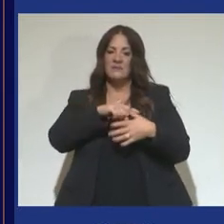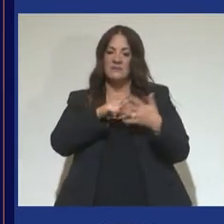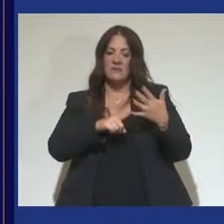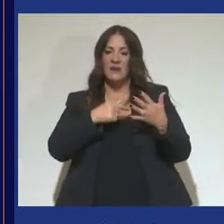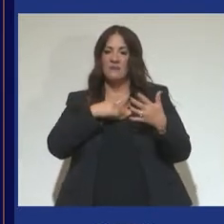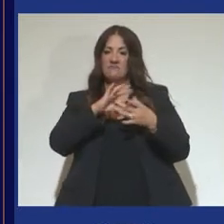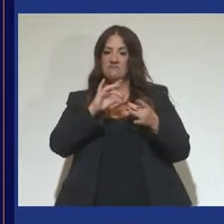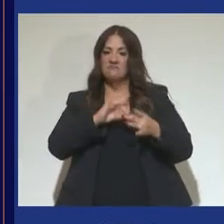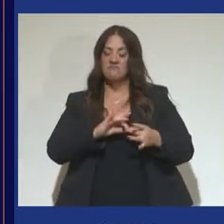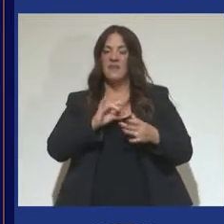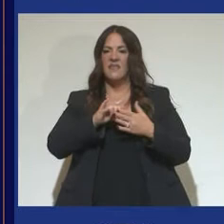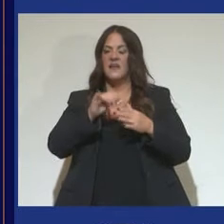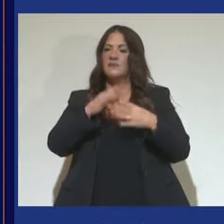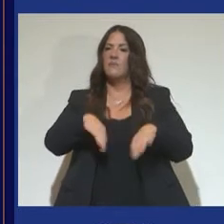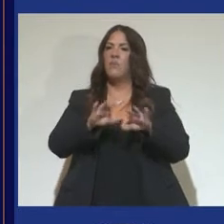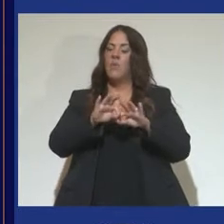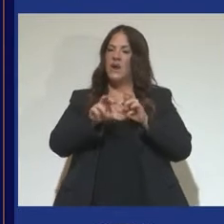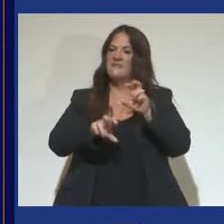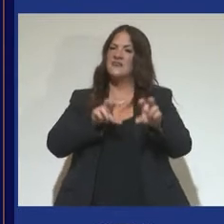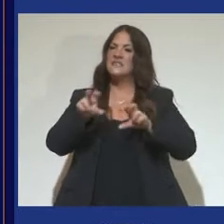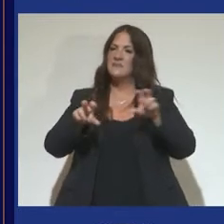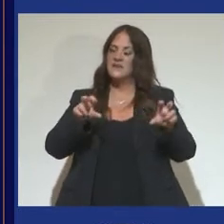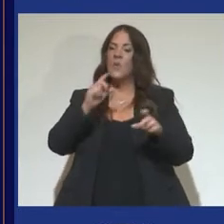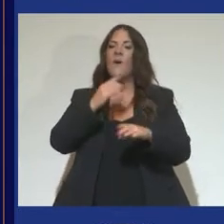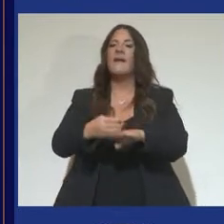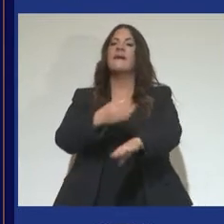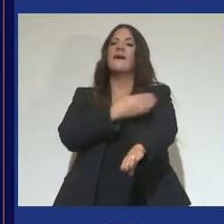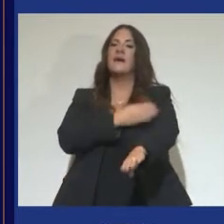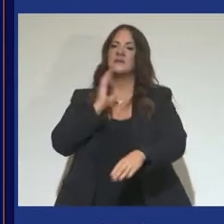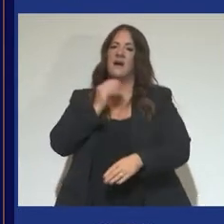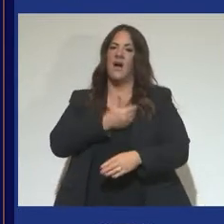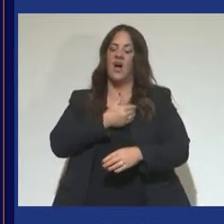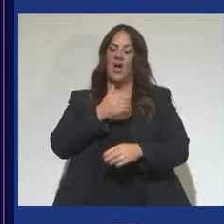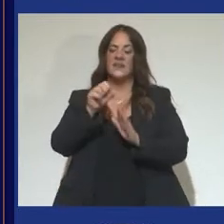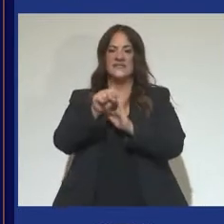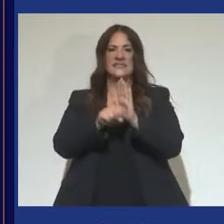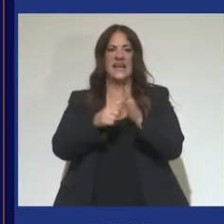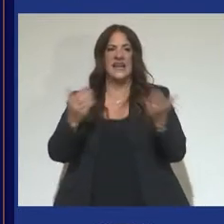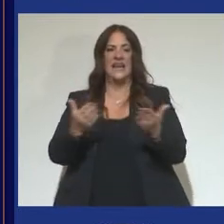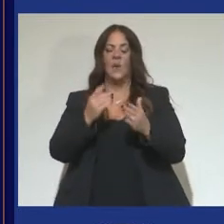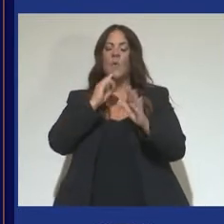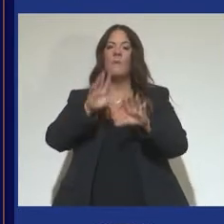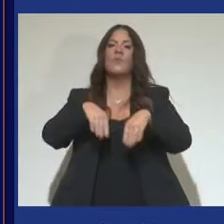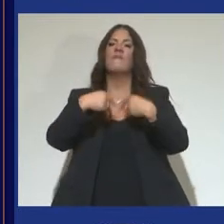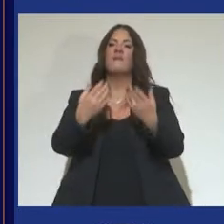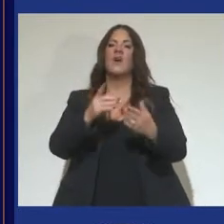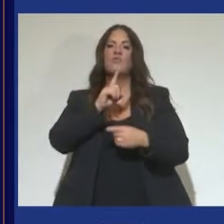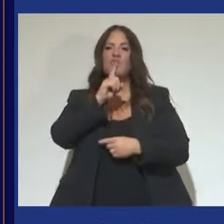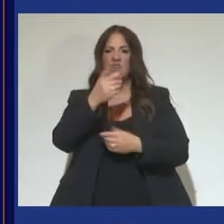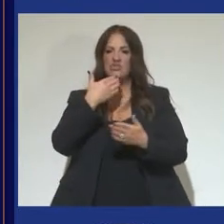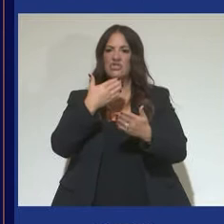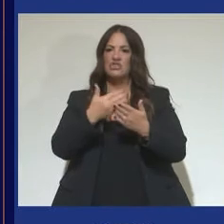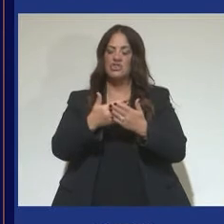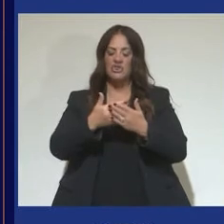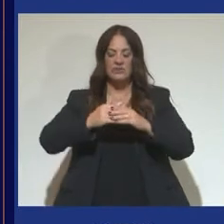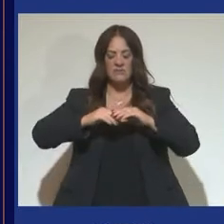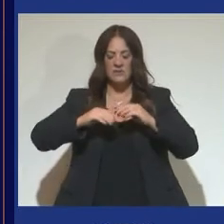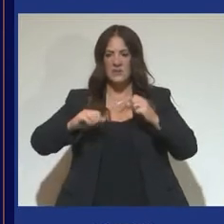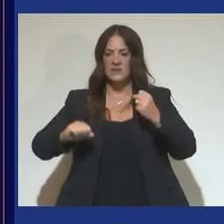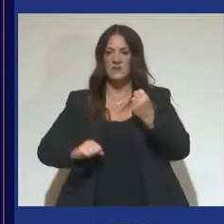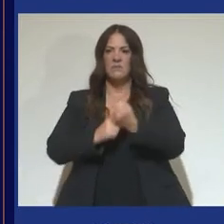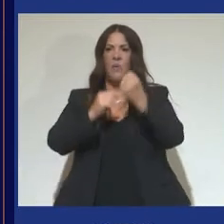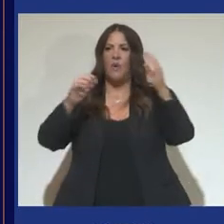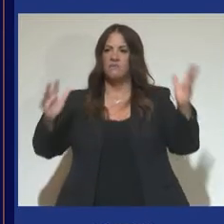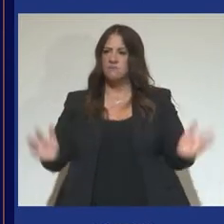inversiones significativas y por eso nuestro esfuerzo en el estado será sustancial y proporcionará una inyección real